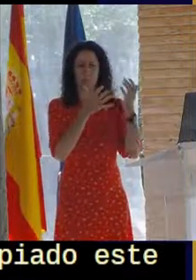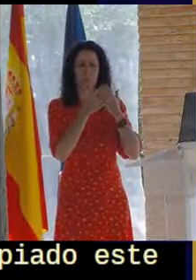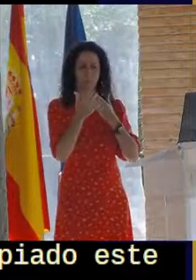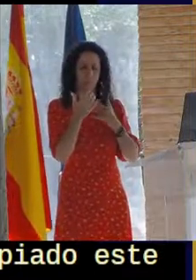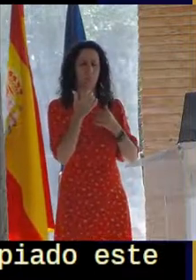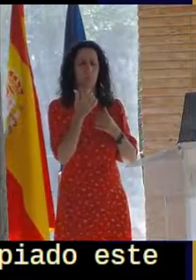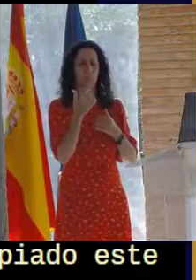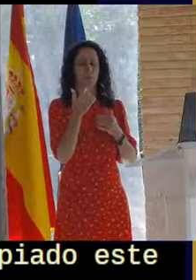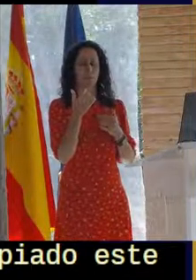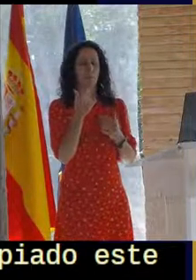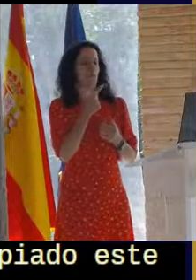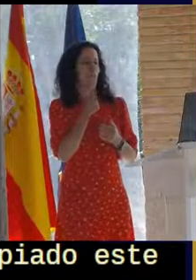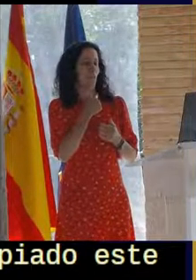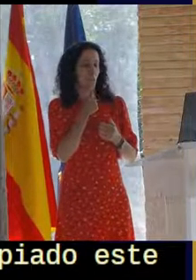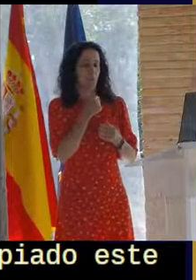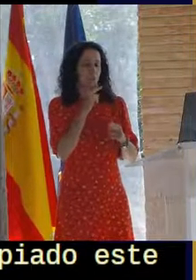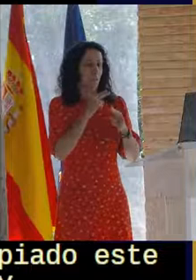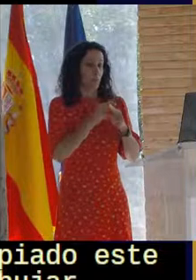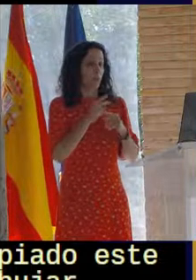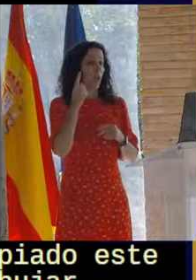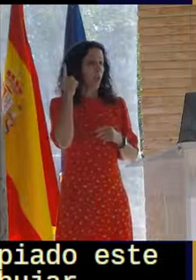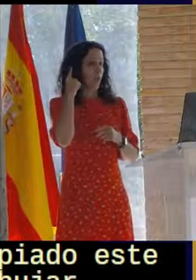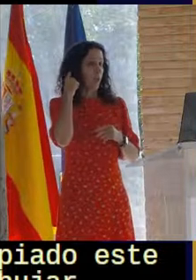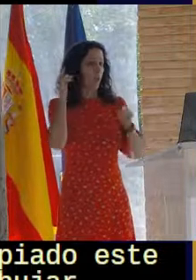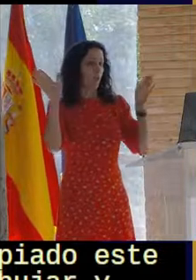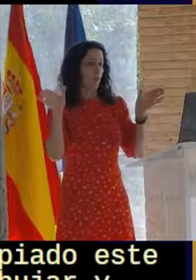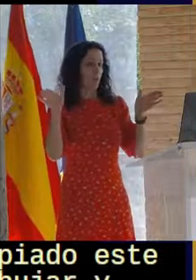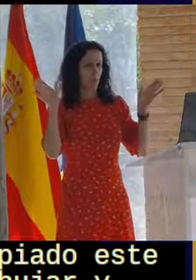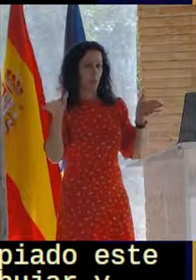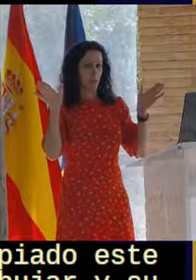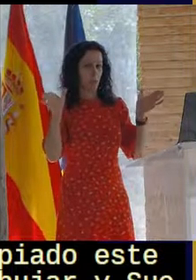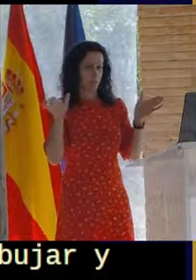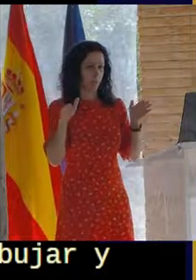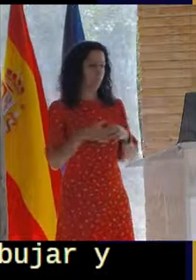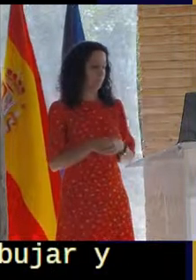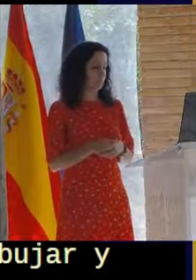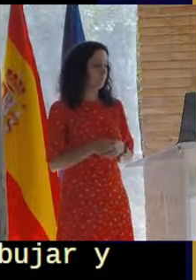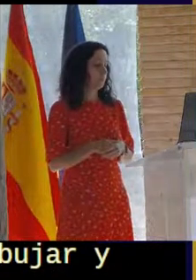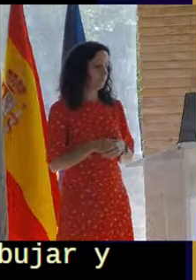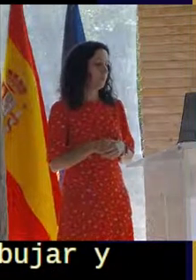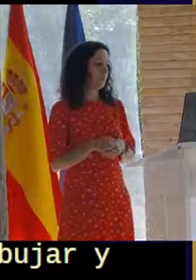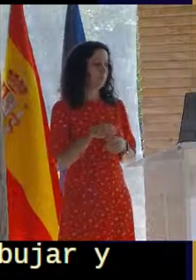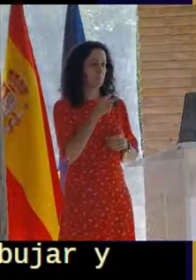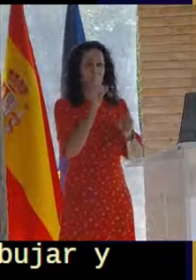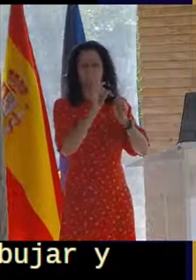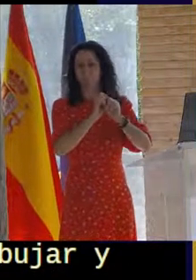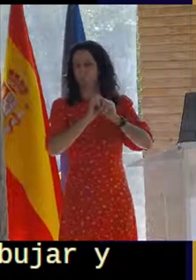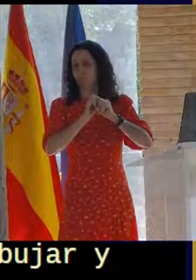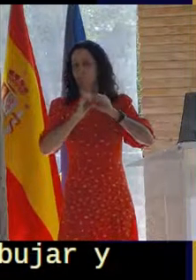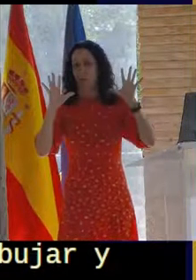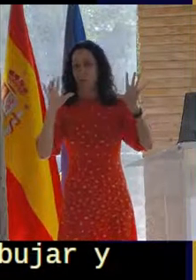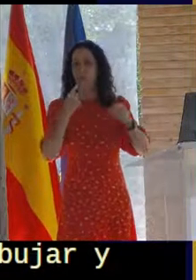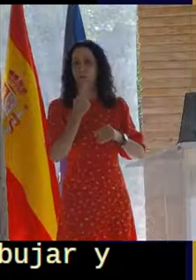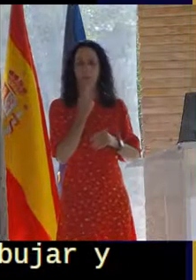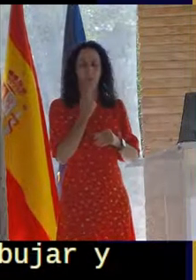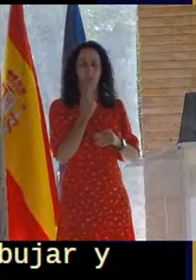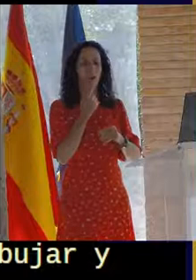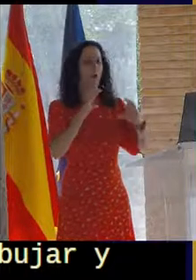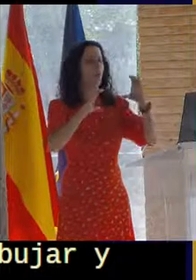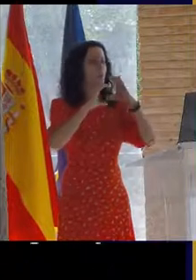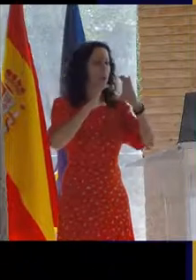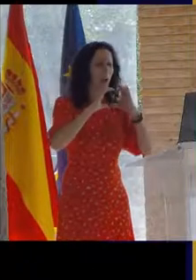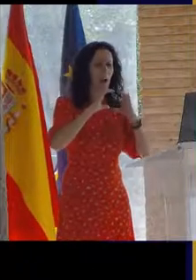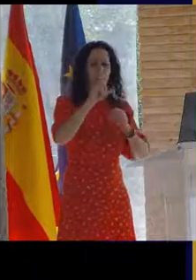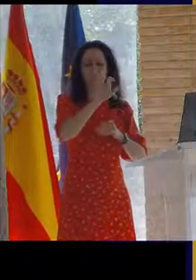artista se dedica a dibujar y suele utilizar e humor son viñetas